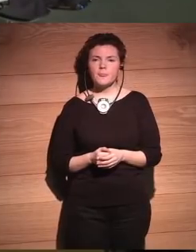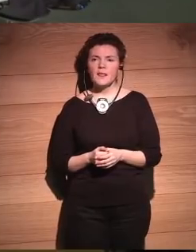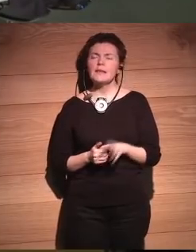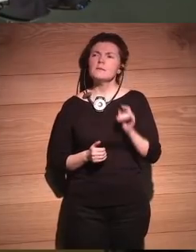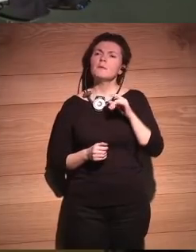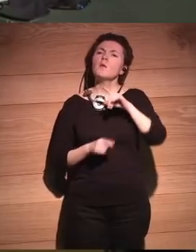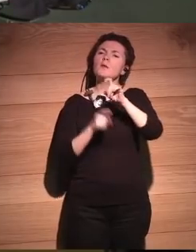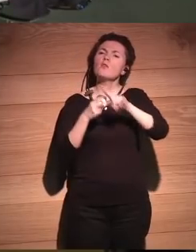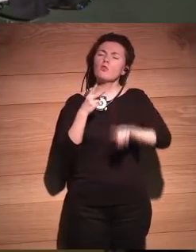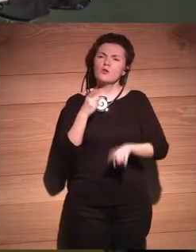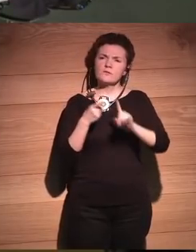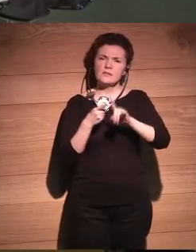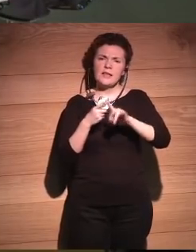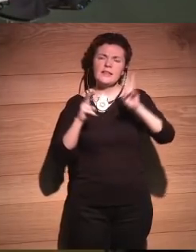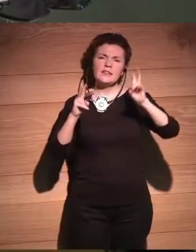Había dos preguntas,